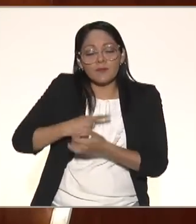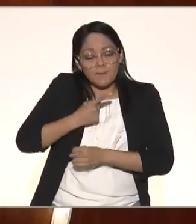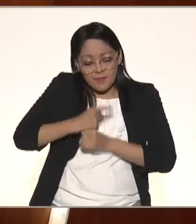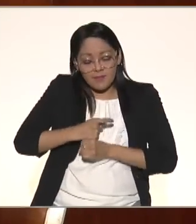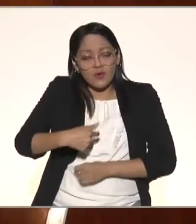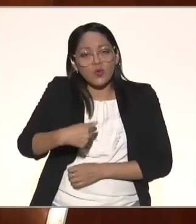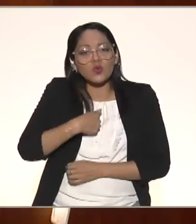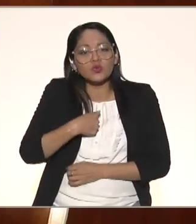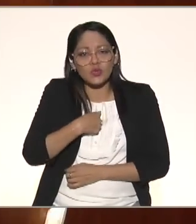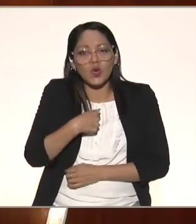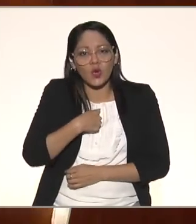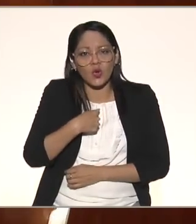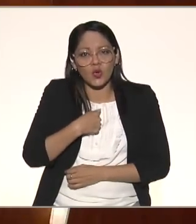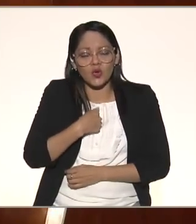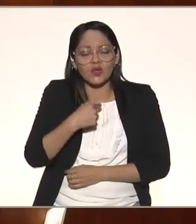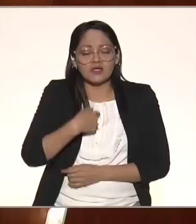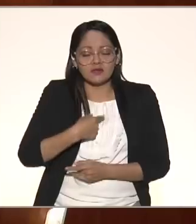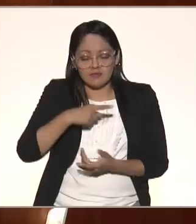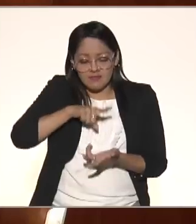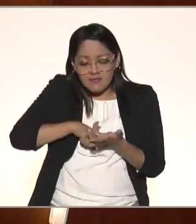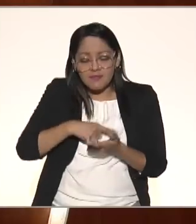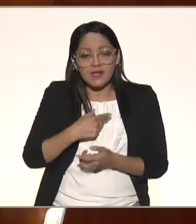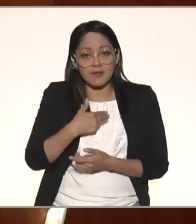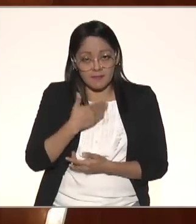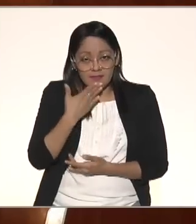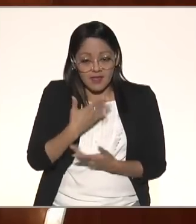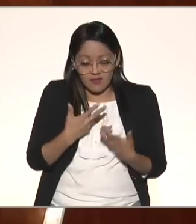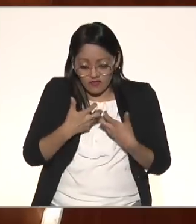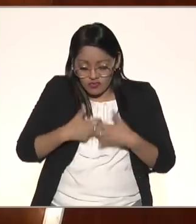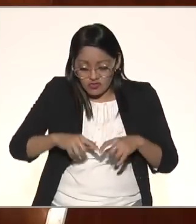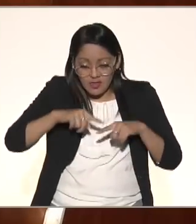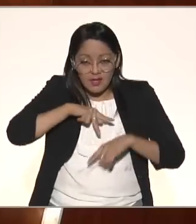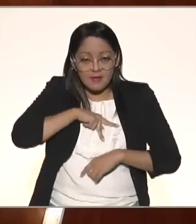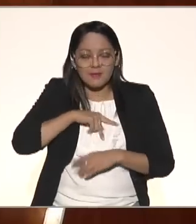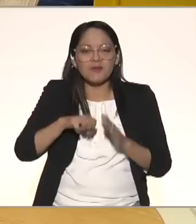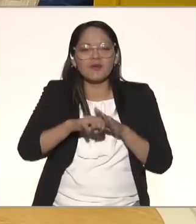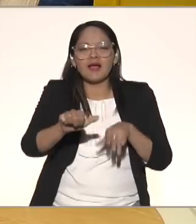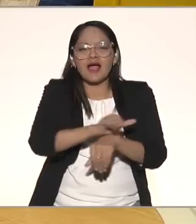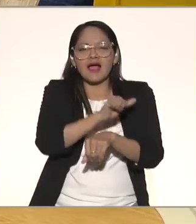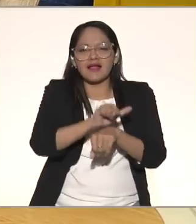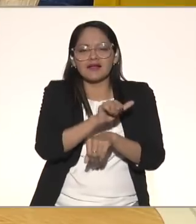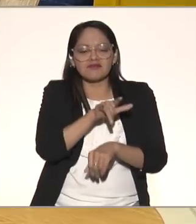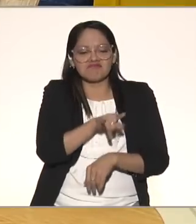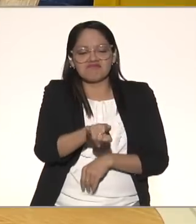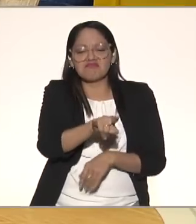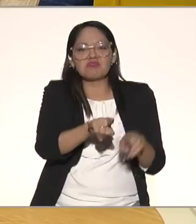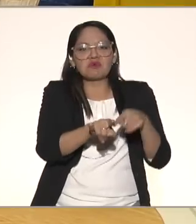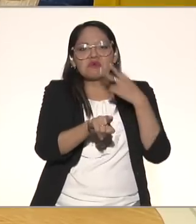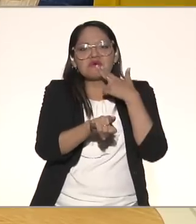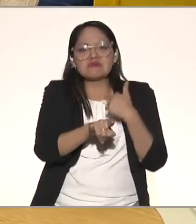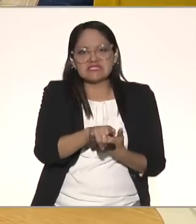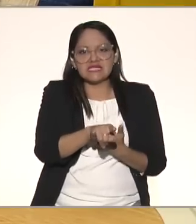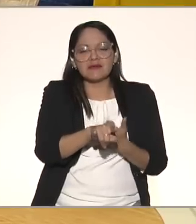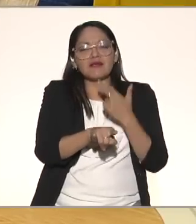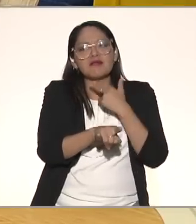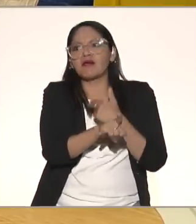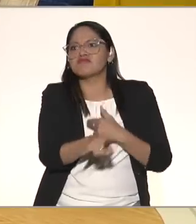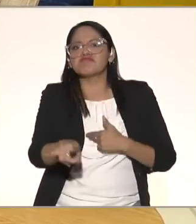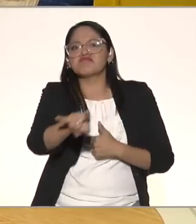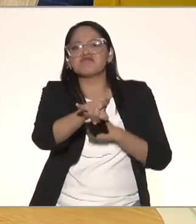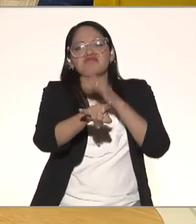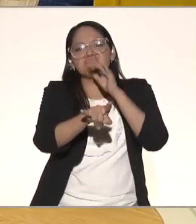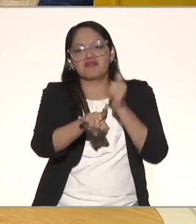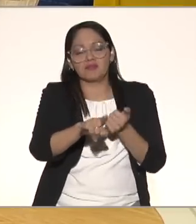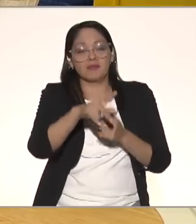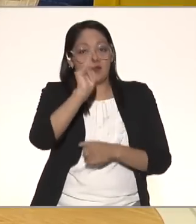funciono y cuando no estoy resuelto, pues yo no funciono. Es como un coche que no sirve, no me puede llevar a ningún lado. Pero cuando el coche está